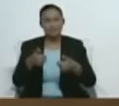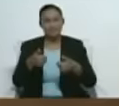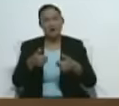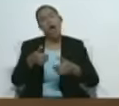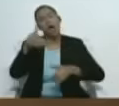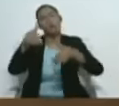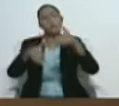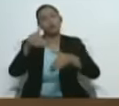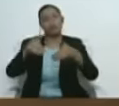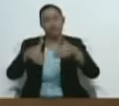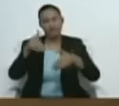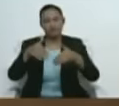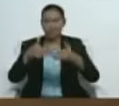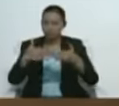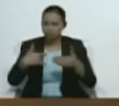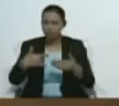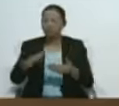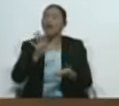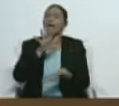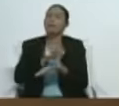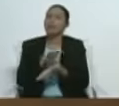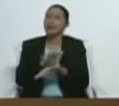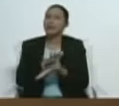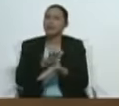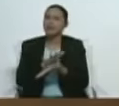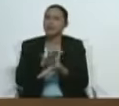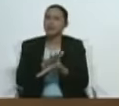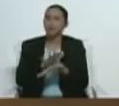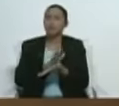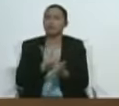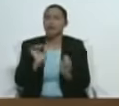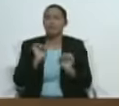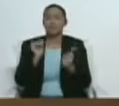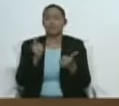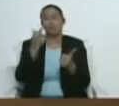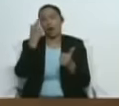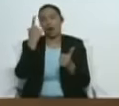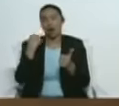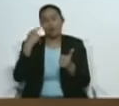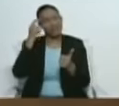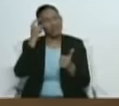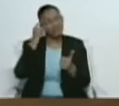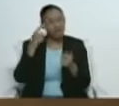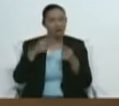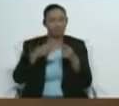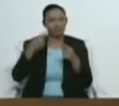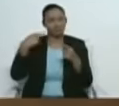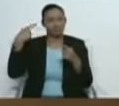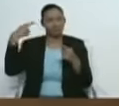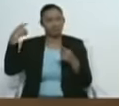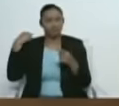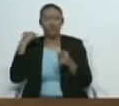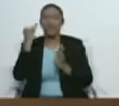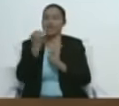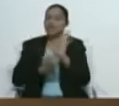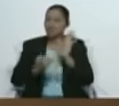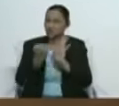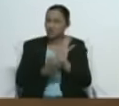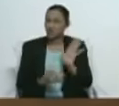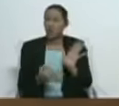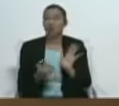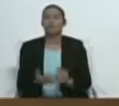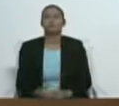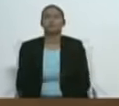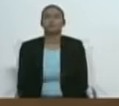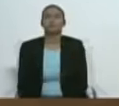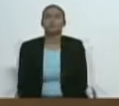todas las inscripciones que se han conocido inclusive hasta Al filo de la madrugada del día de hoy Y